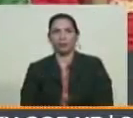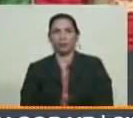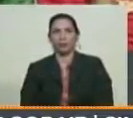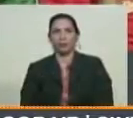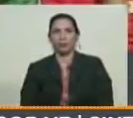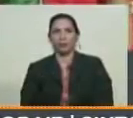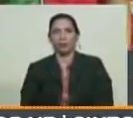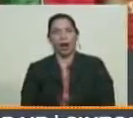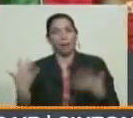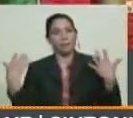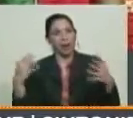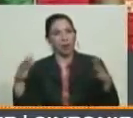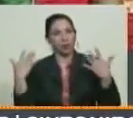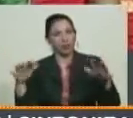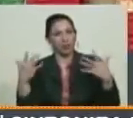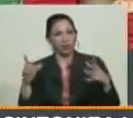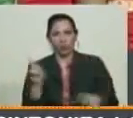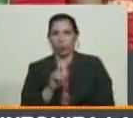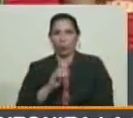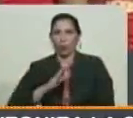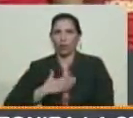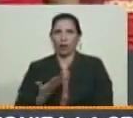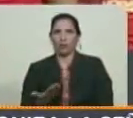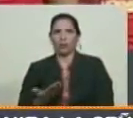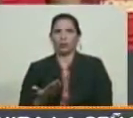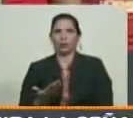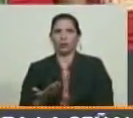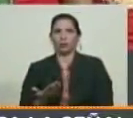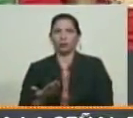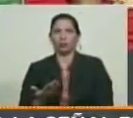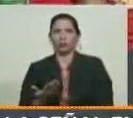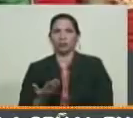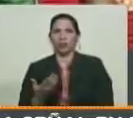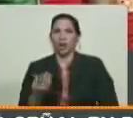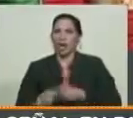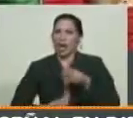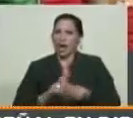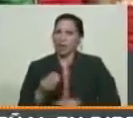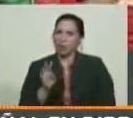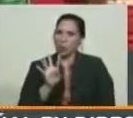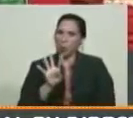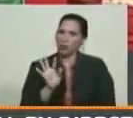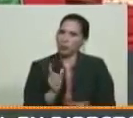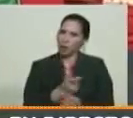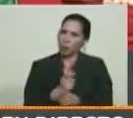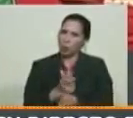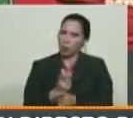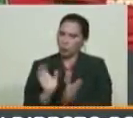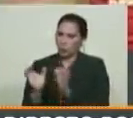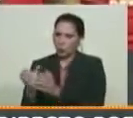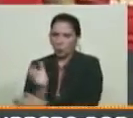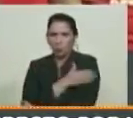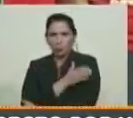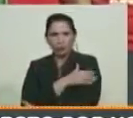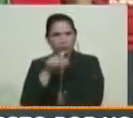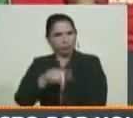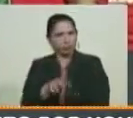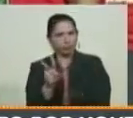puede aplaudir lo ejecutado el 4 de agosto por la derecha fascista en